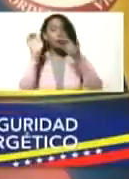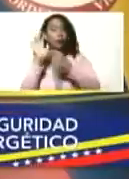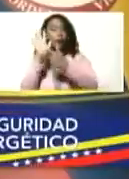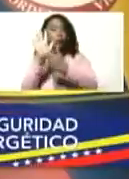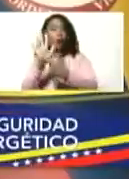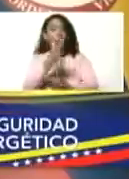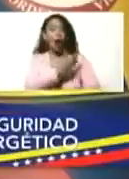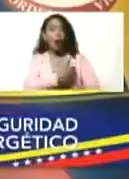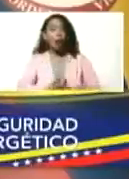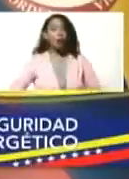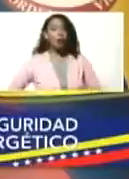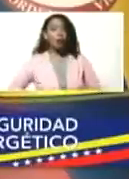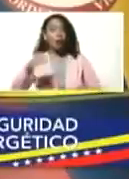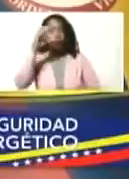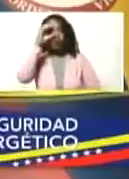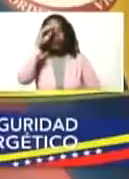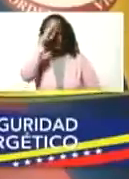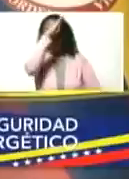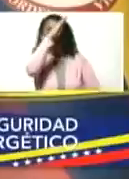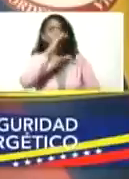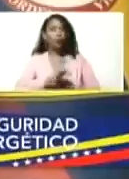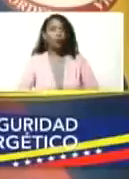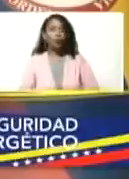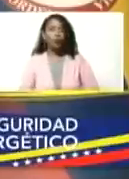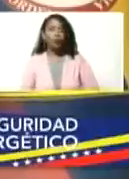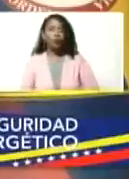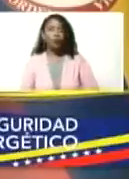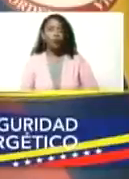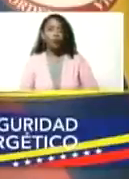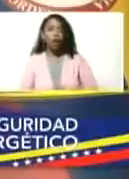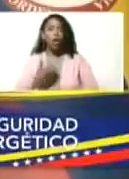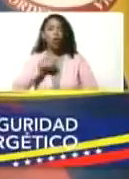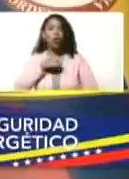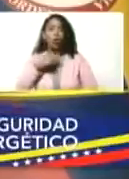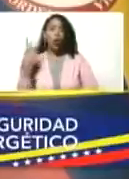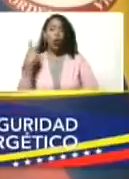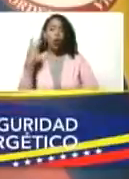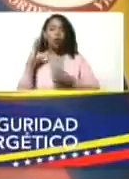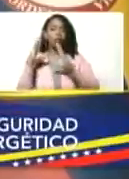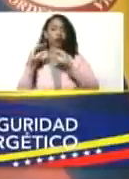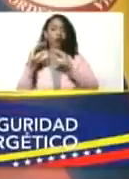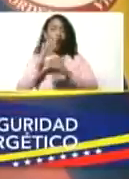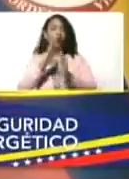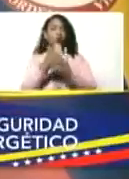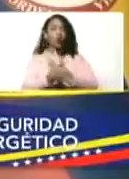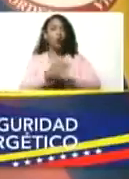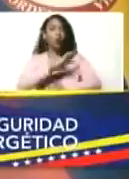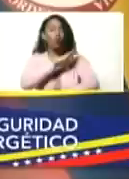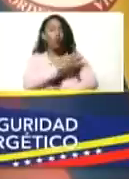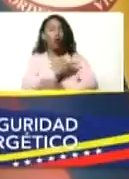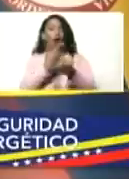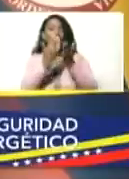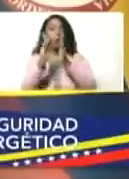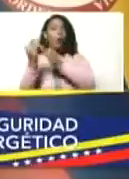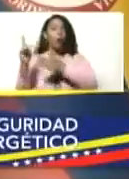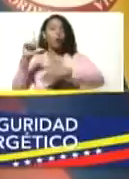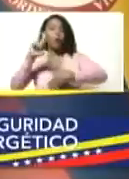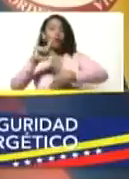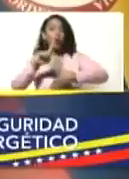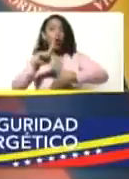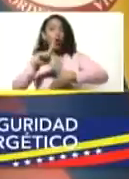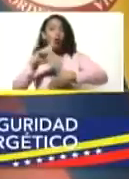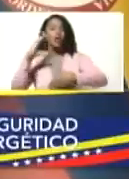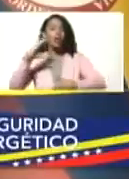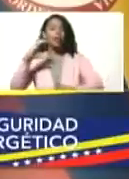el presidente Gustavo Petro. Hemos conversado sobre el fortalecimiento de la Comunidad de Estados Latinoamericanos, la CELAC.